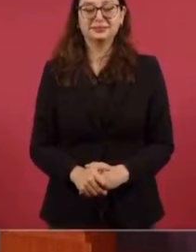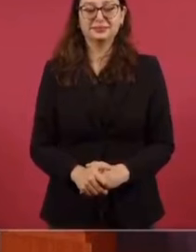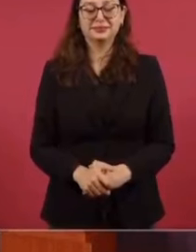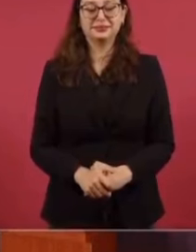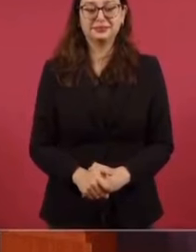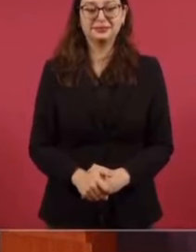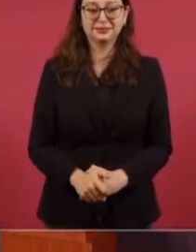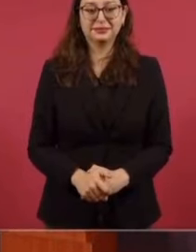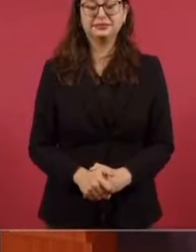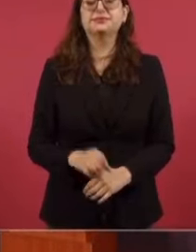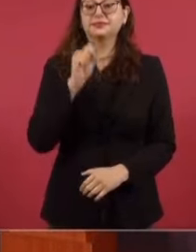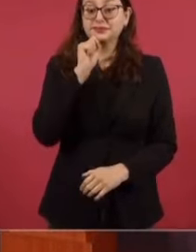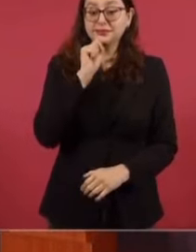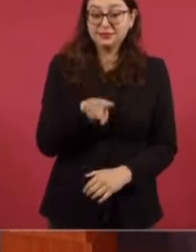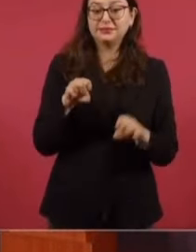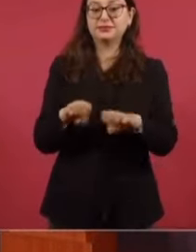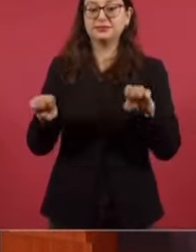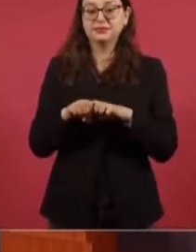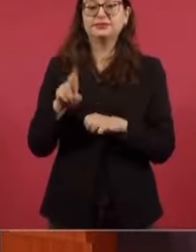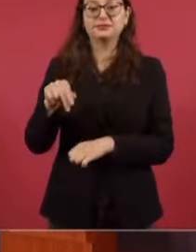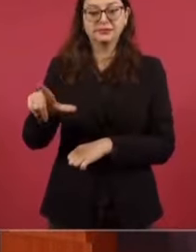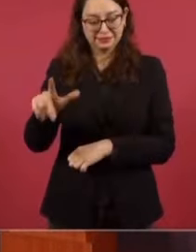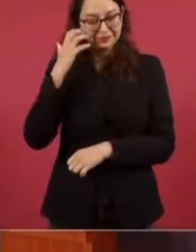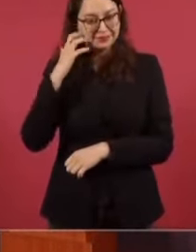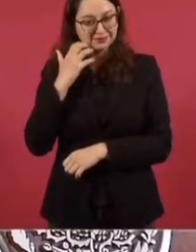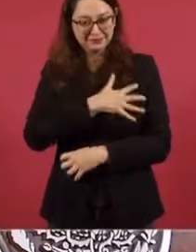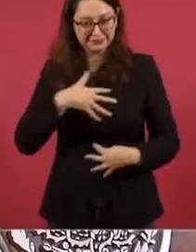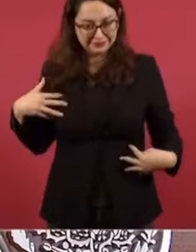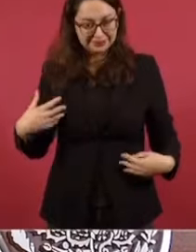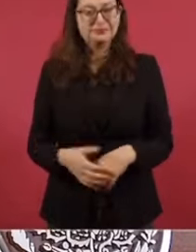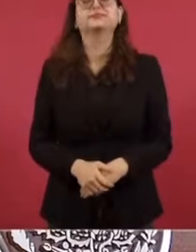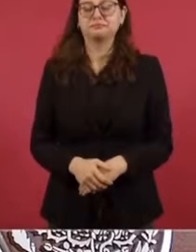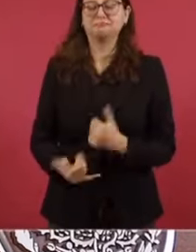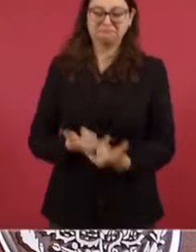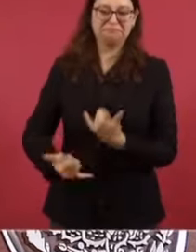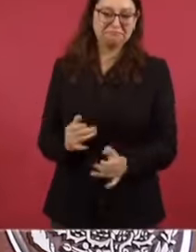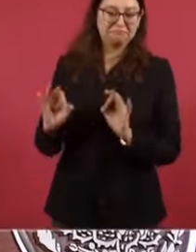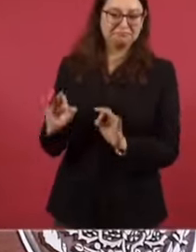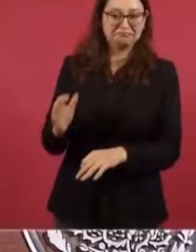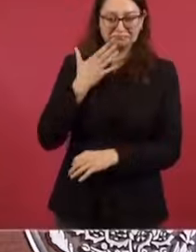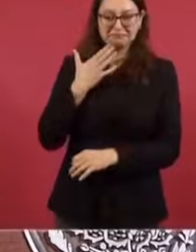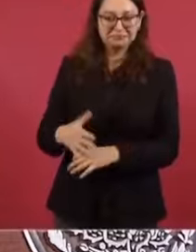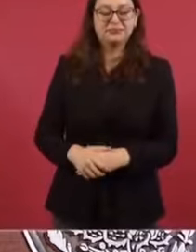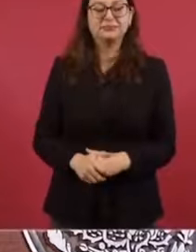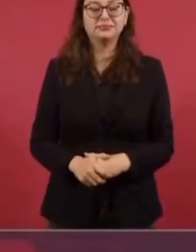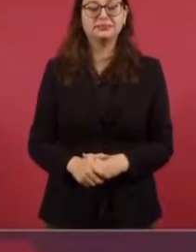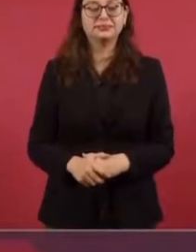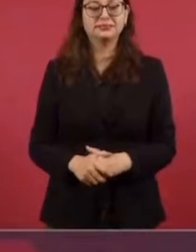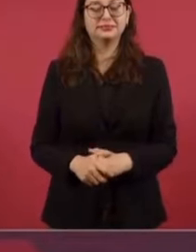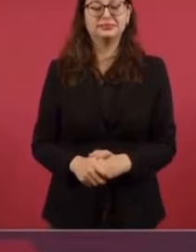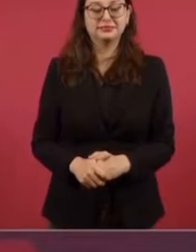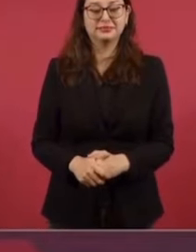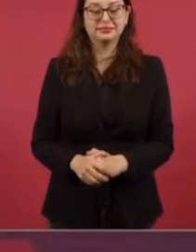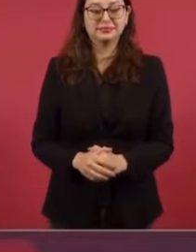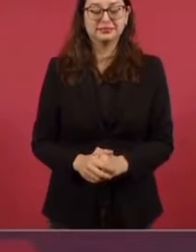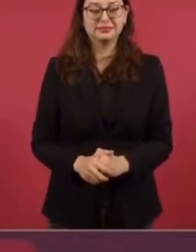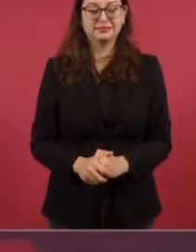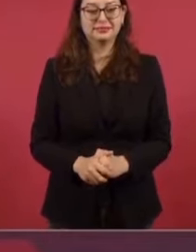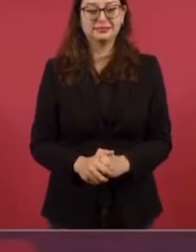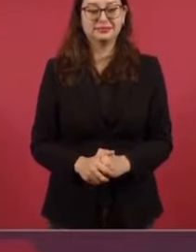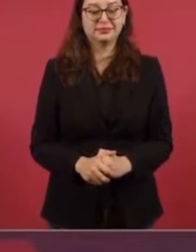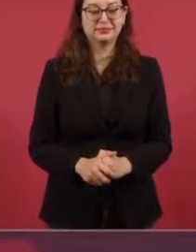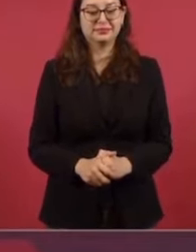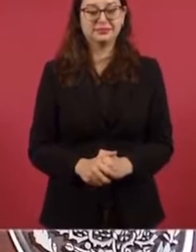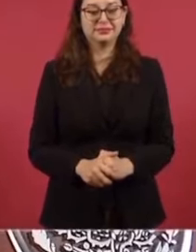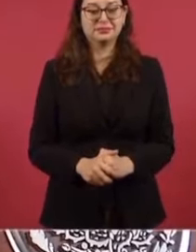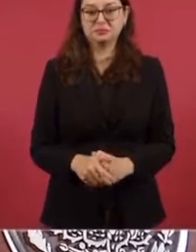a el equipo de Nuevo León, a los Tigres. Jugaron muy bien los Tigres.